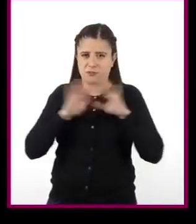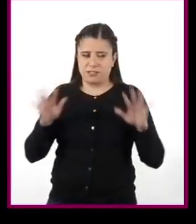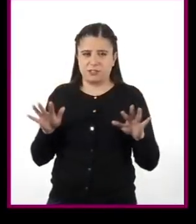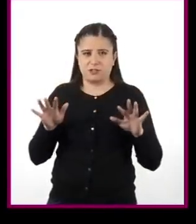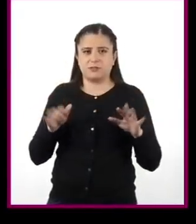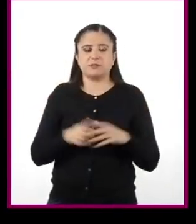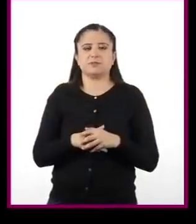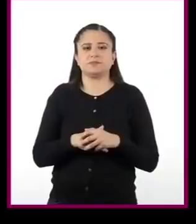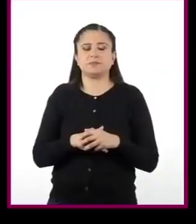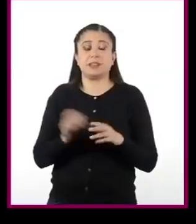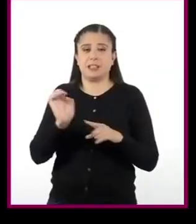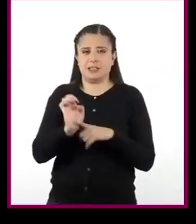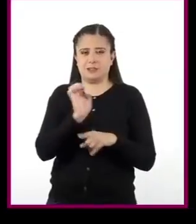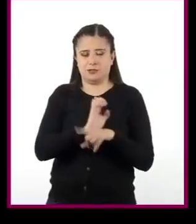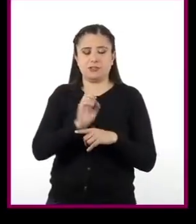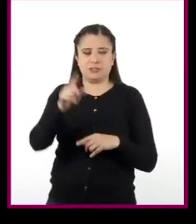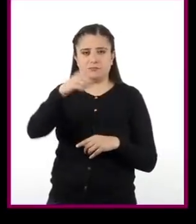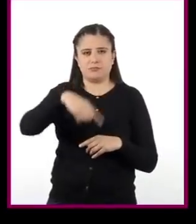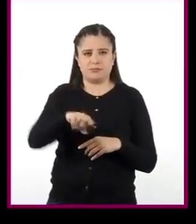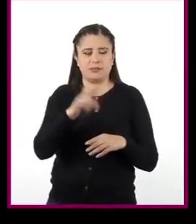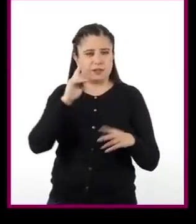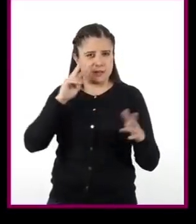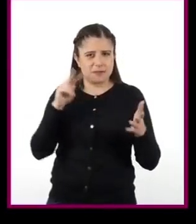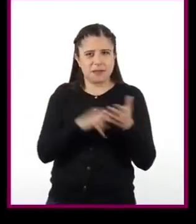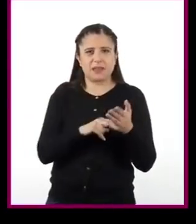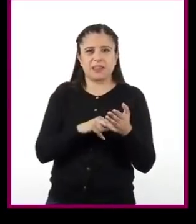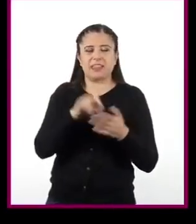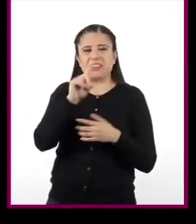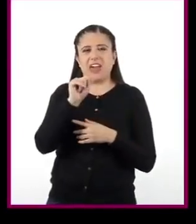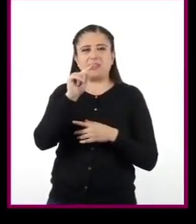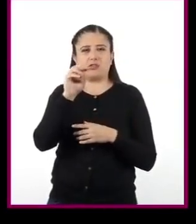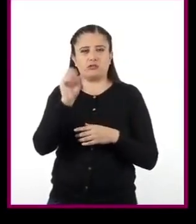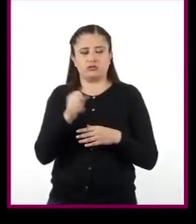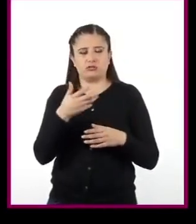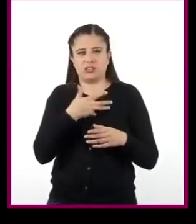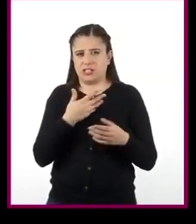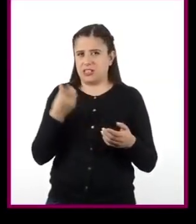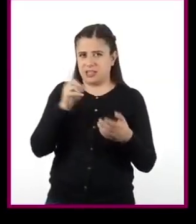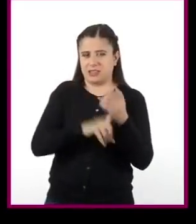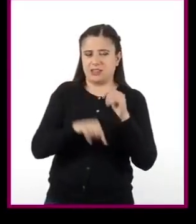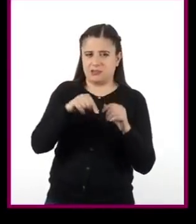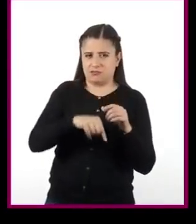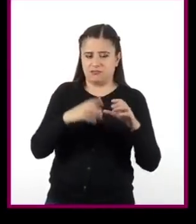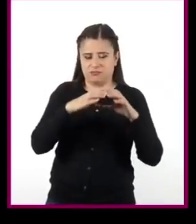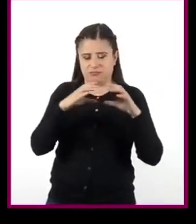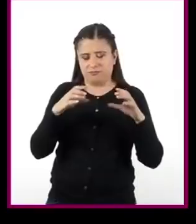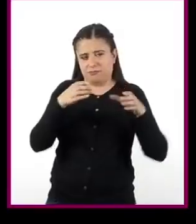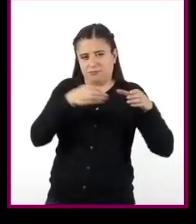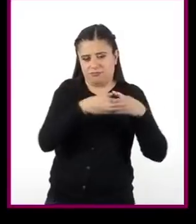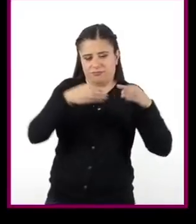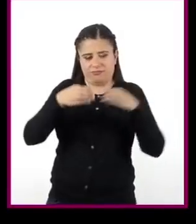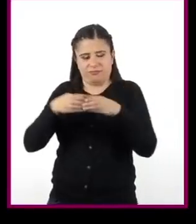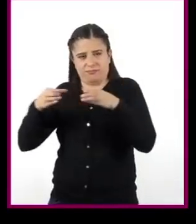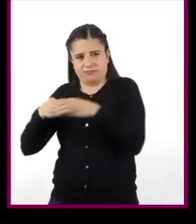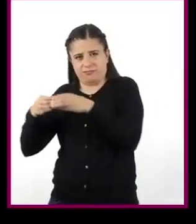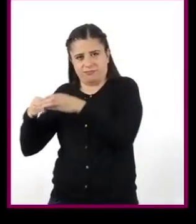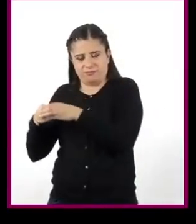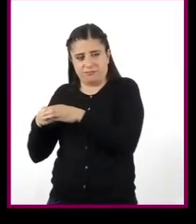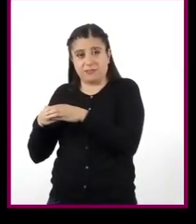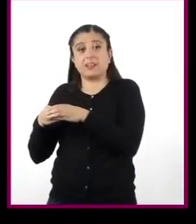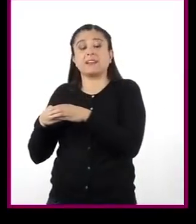¿ok? Entonces, vamos a tomar todos los datos que ya están en estas categorías o en estas cubetas y vamos